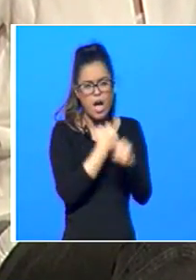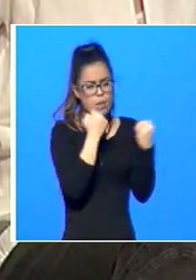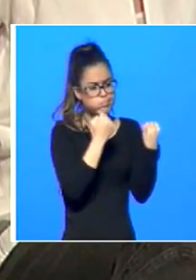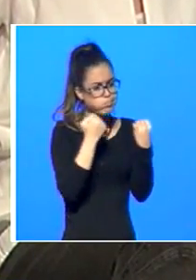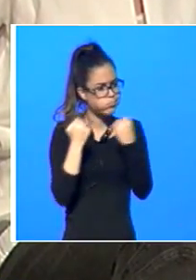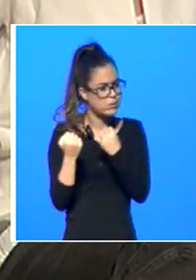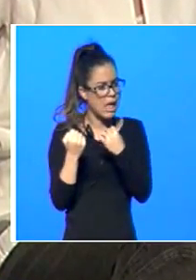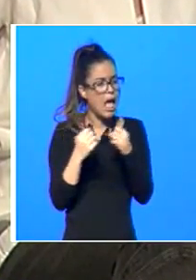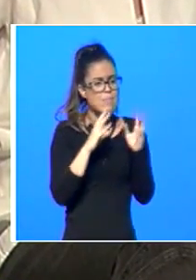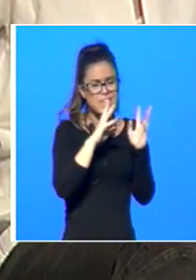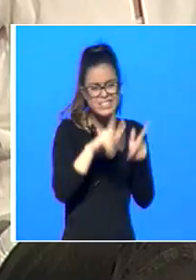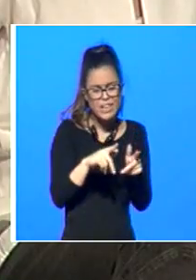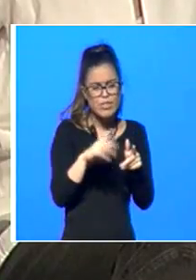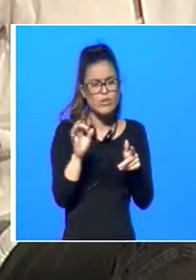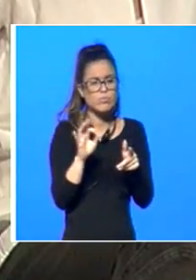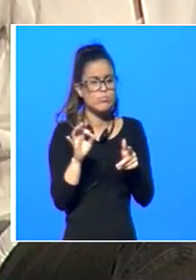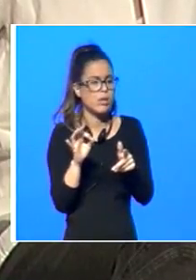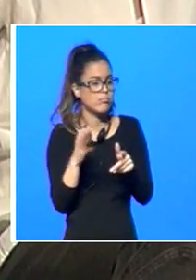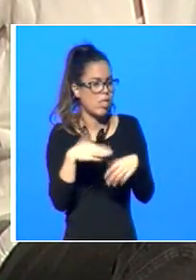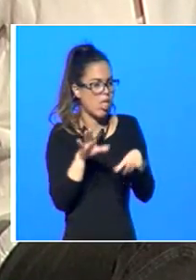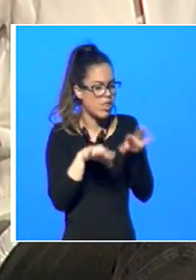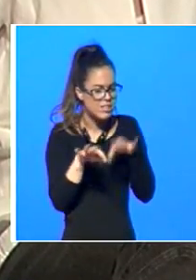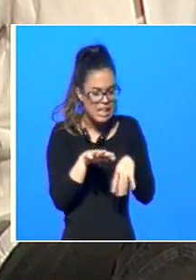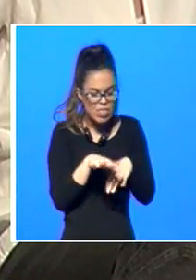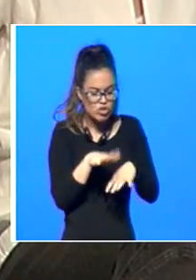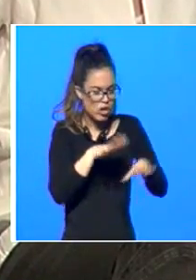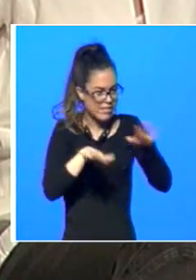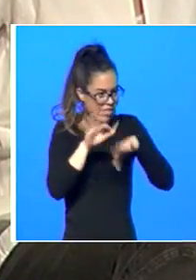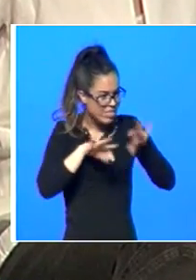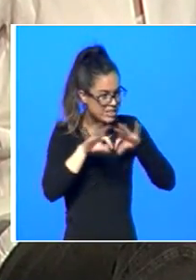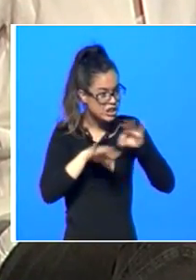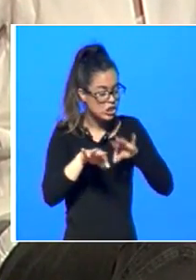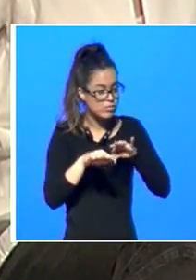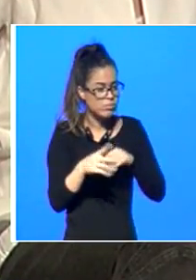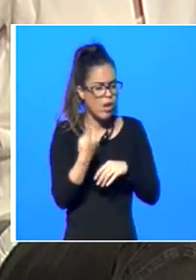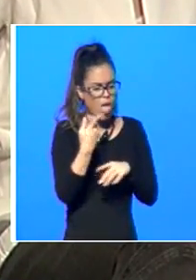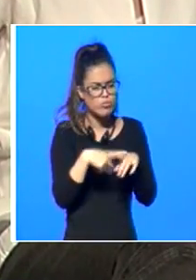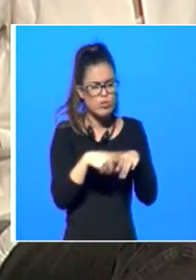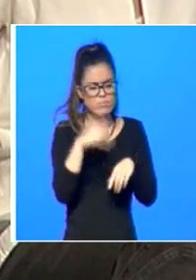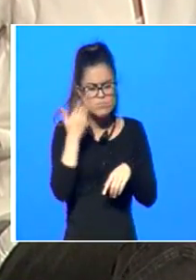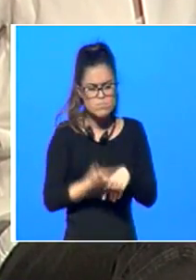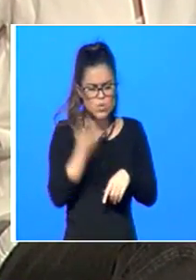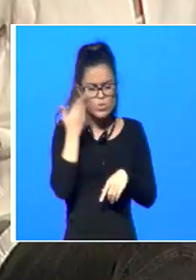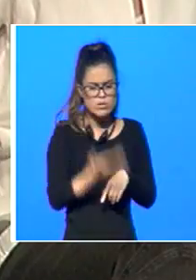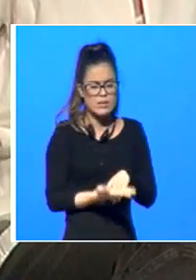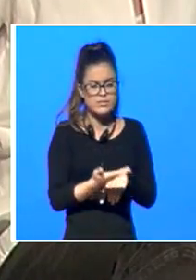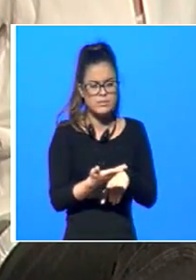Administración, desde los tomadores de decisiones. Ya hay un hincapié muy importante en